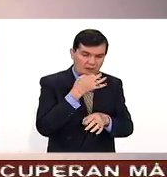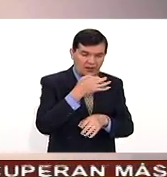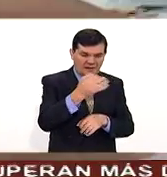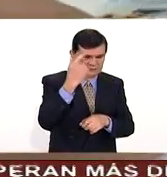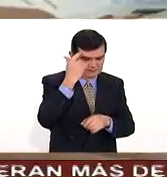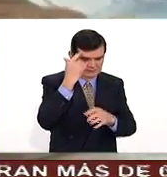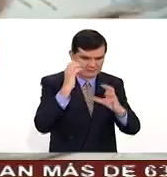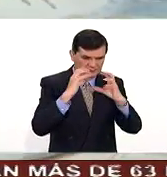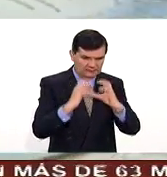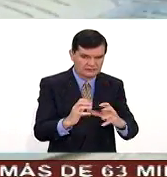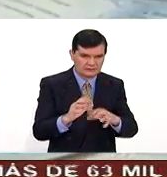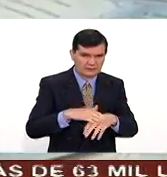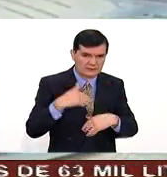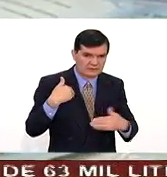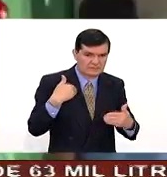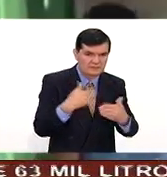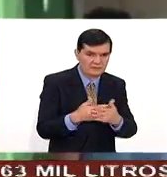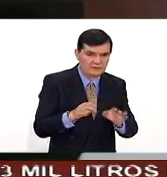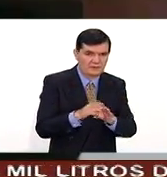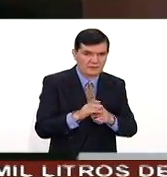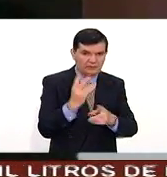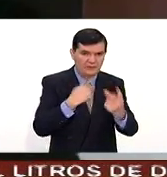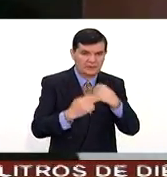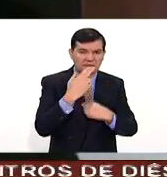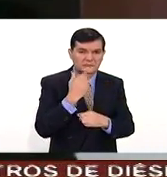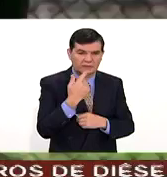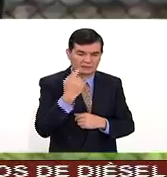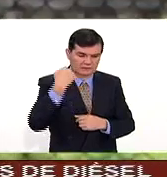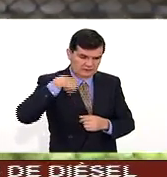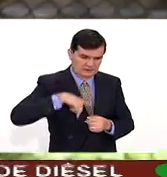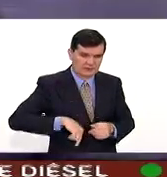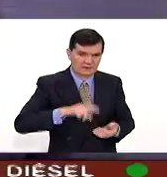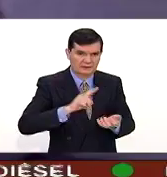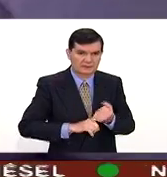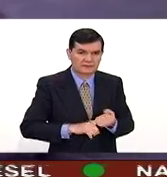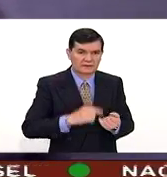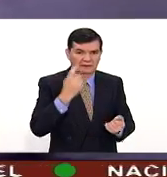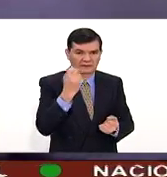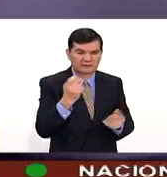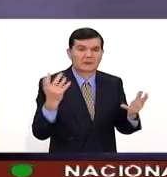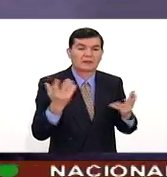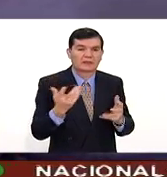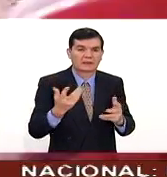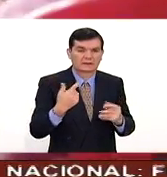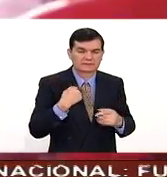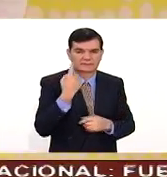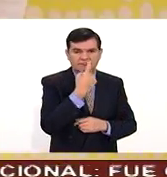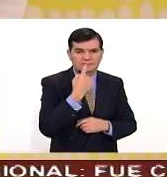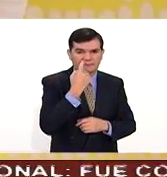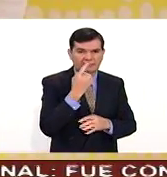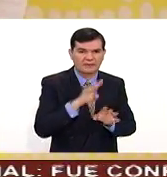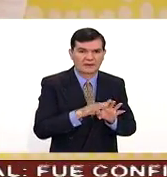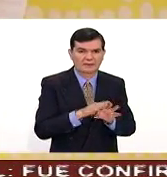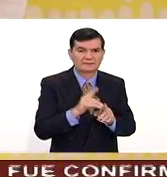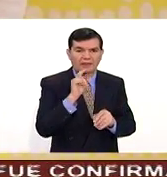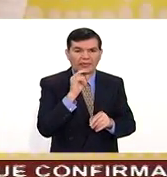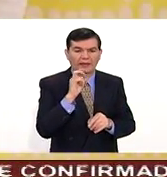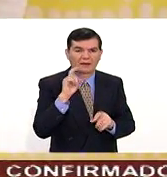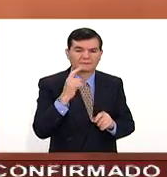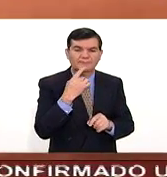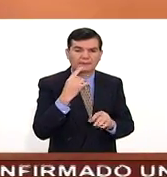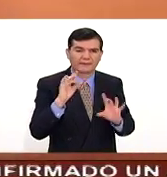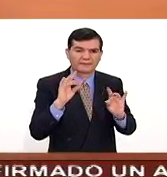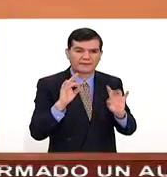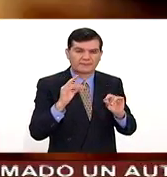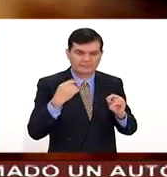al cerebro de que pronto vendrá algo dulce al sistema. Esto lo que hace es que la boca se haga agua y que los